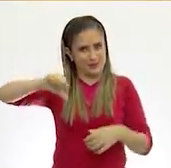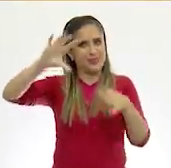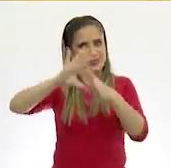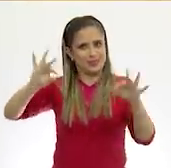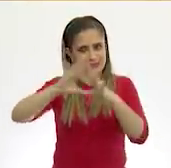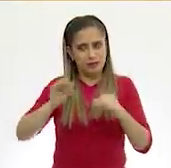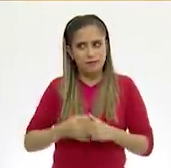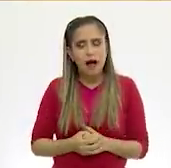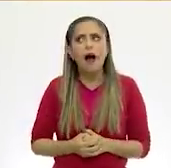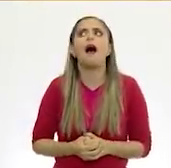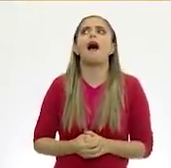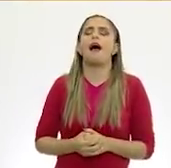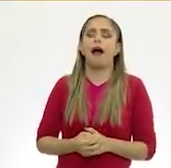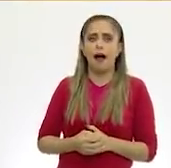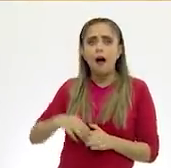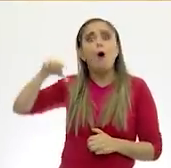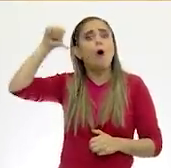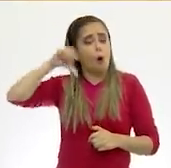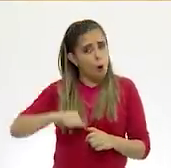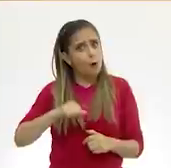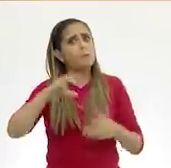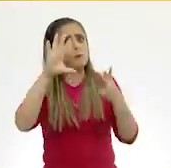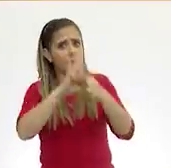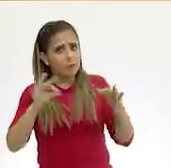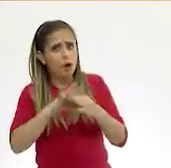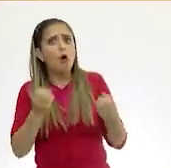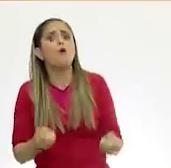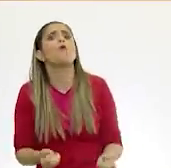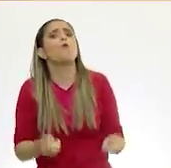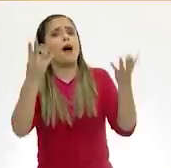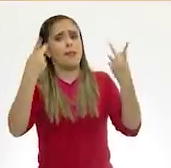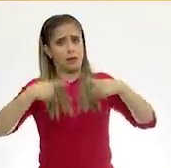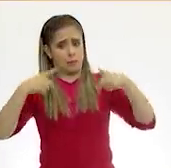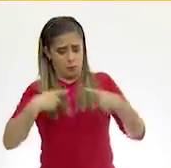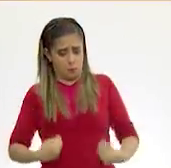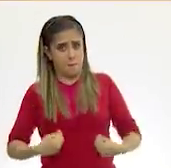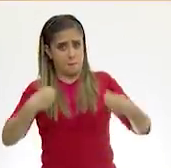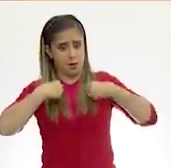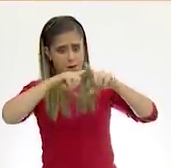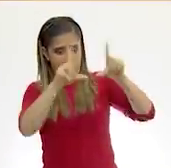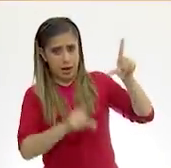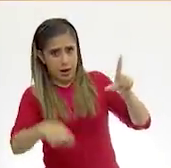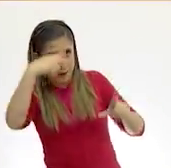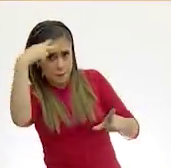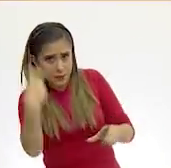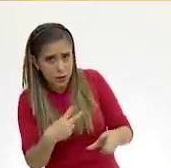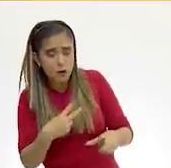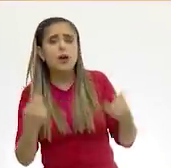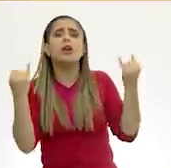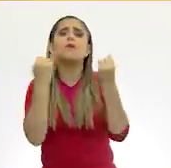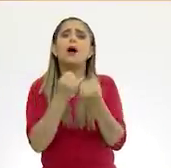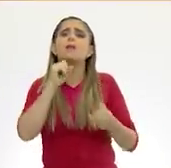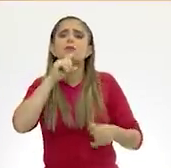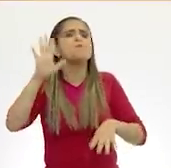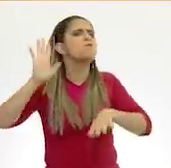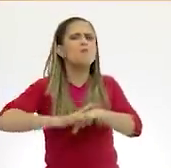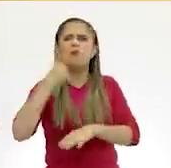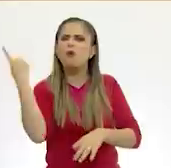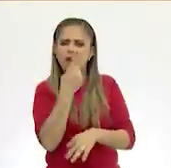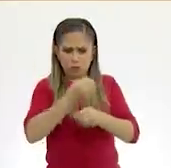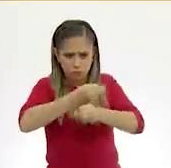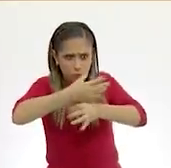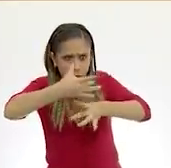que analizaremos cuántos habitantes somos y cuáles son las posibles causas del crecimiento